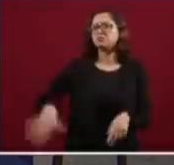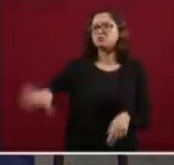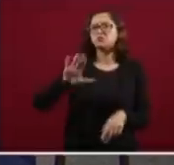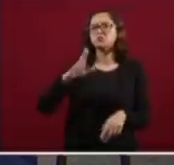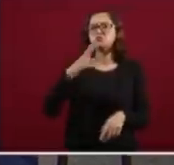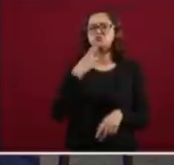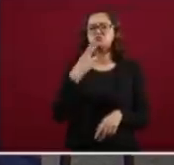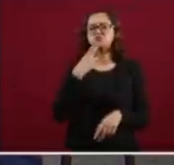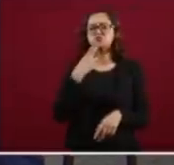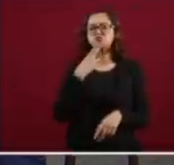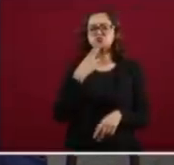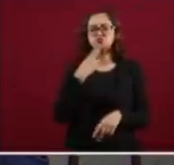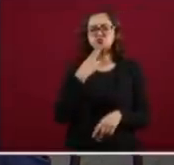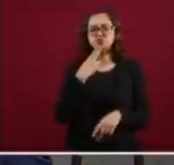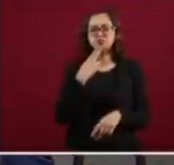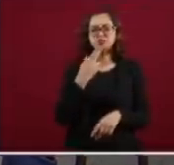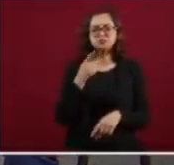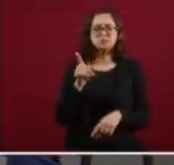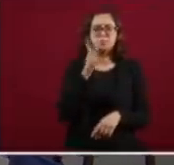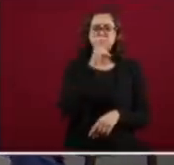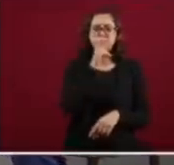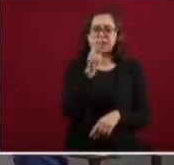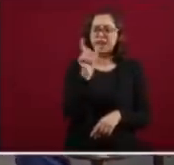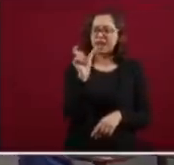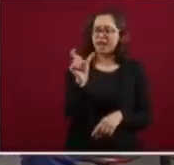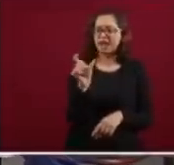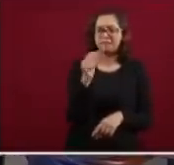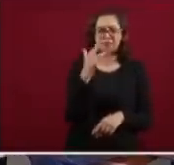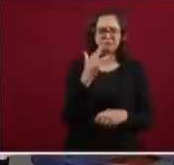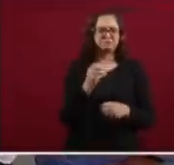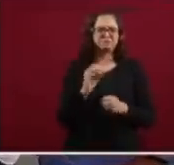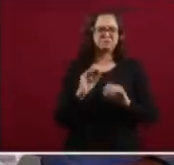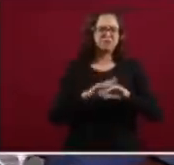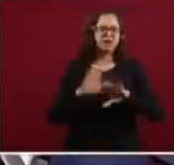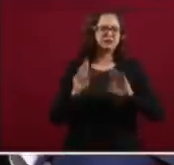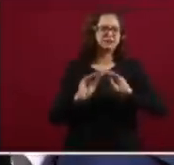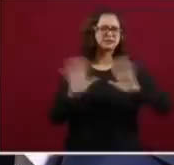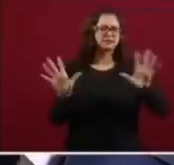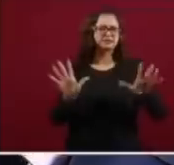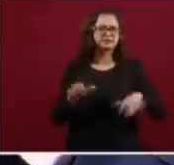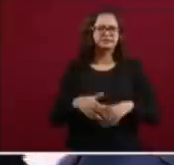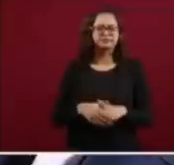mejor expresado y sobre todo